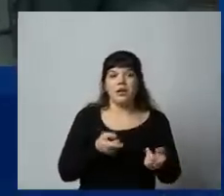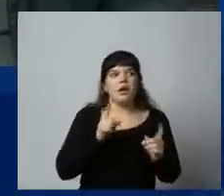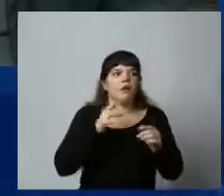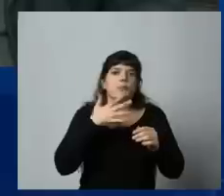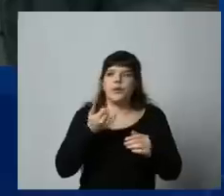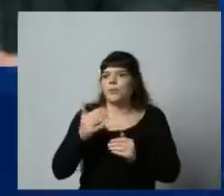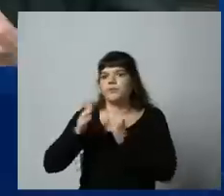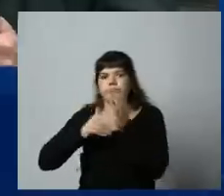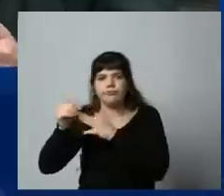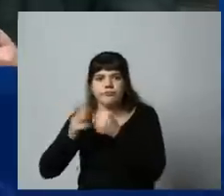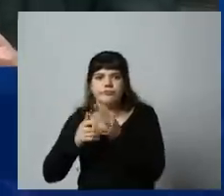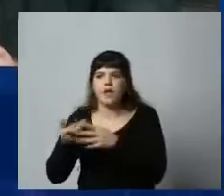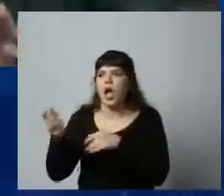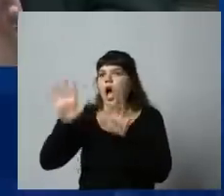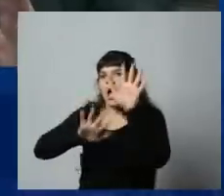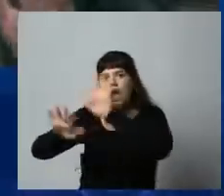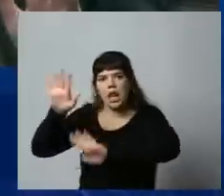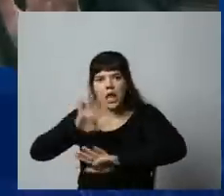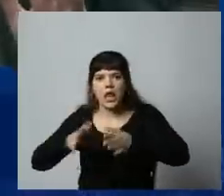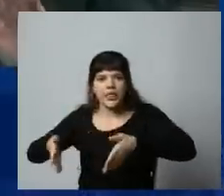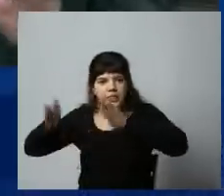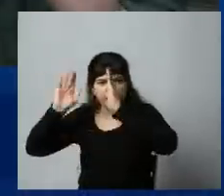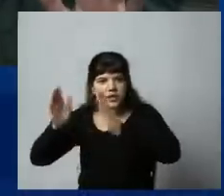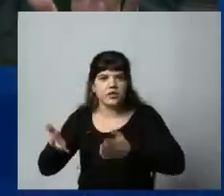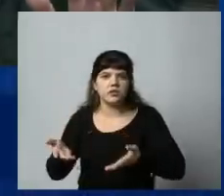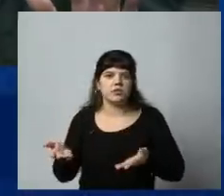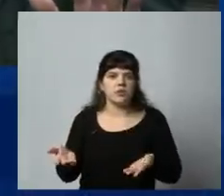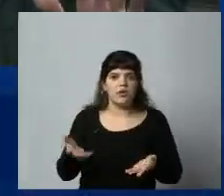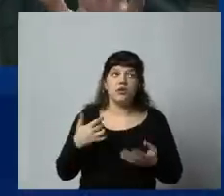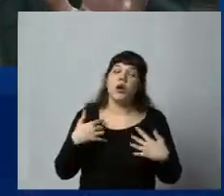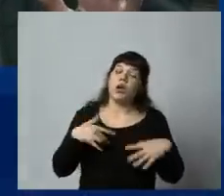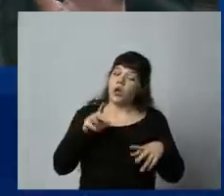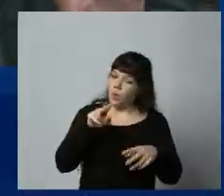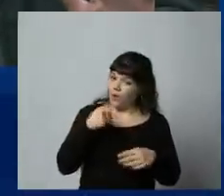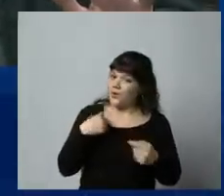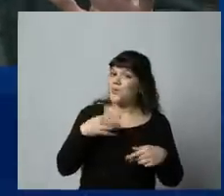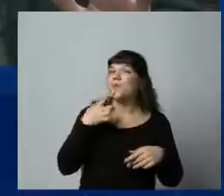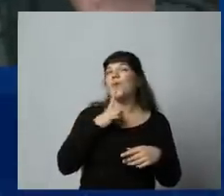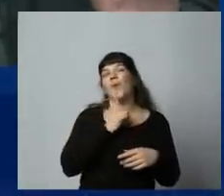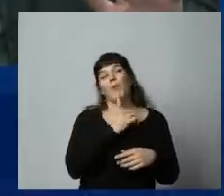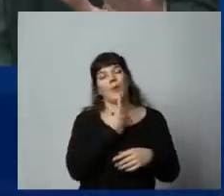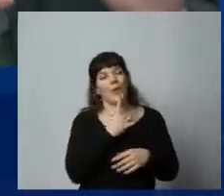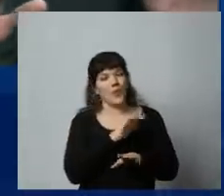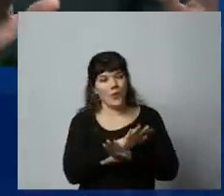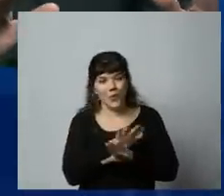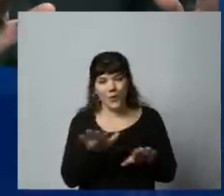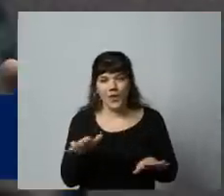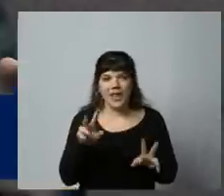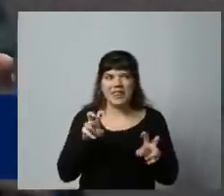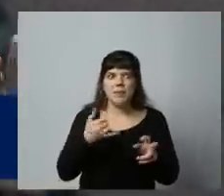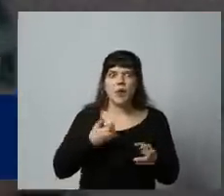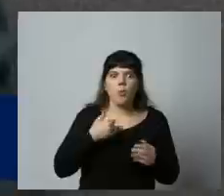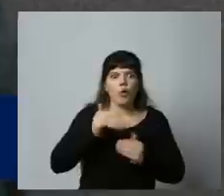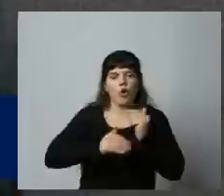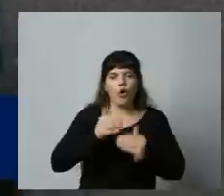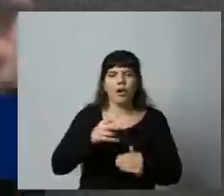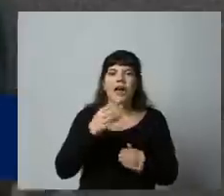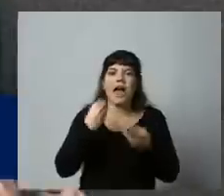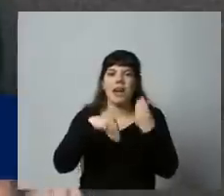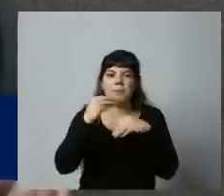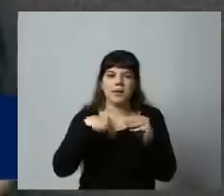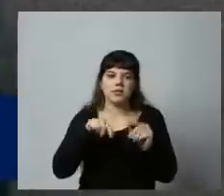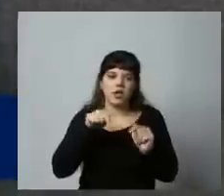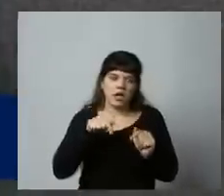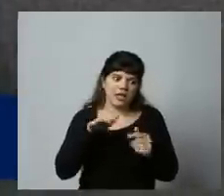mantenimiento las reparaciones Aunque yo tengo todavía muchas dudas de cómo continúa el servicio de alimentación en